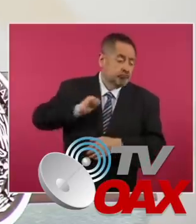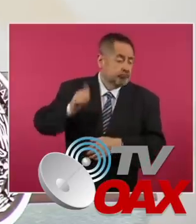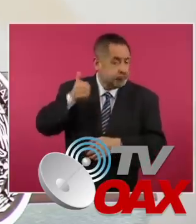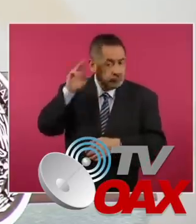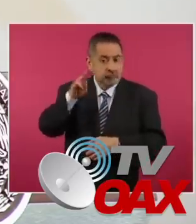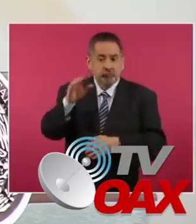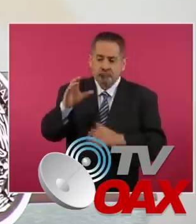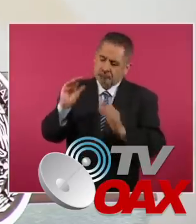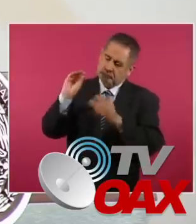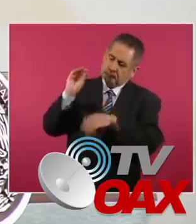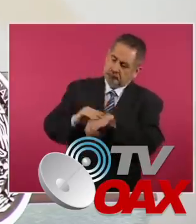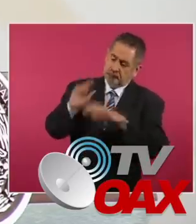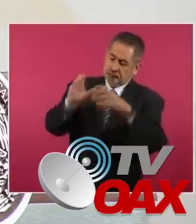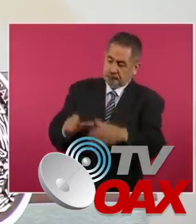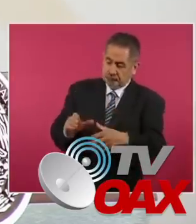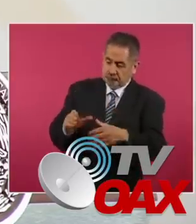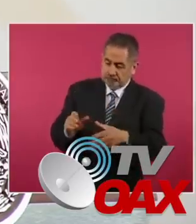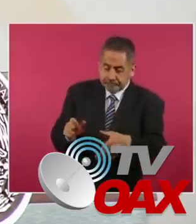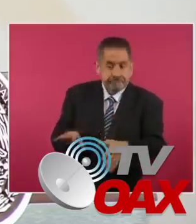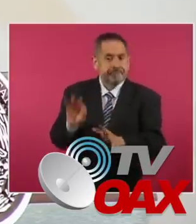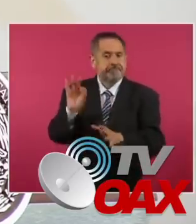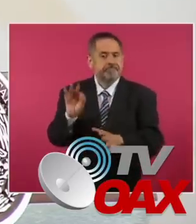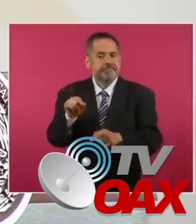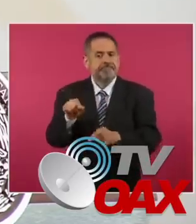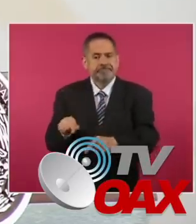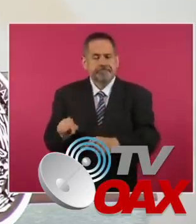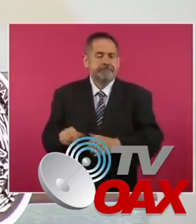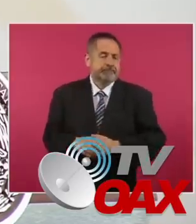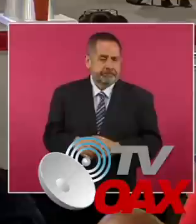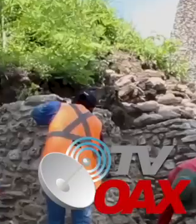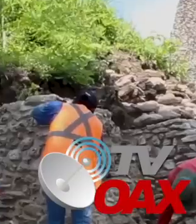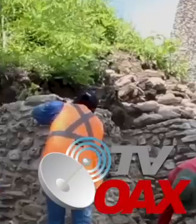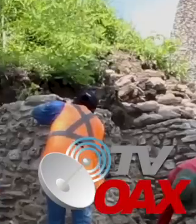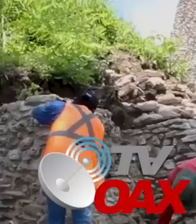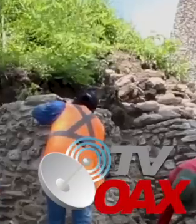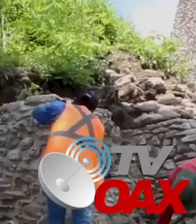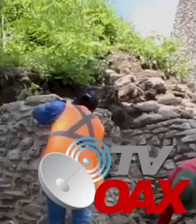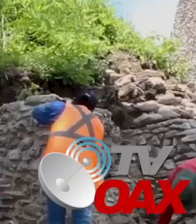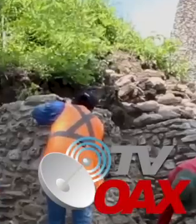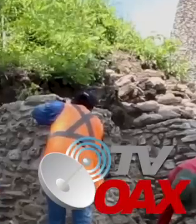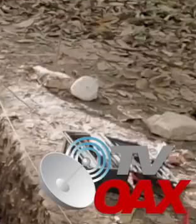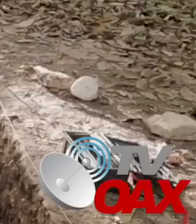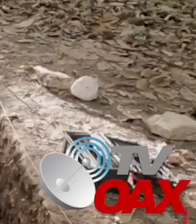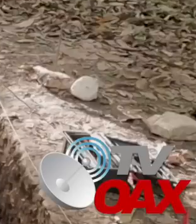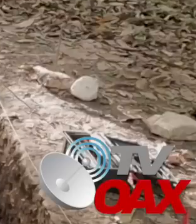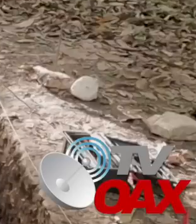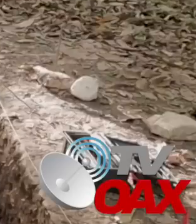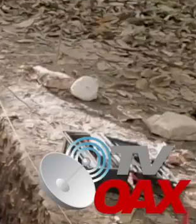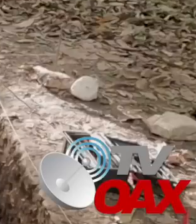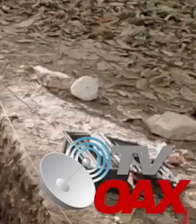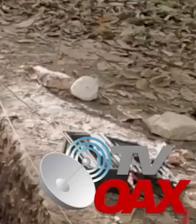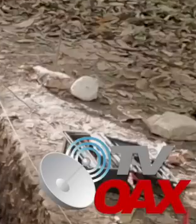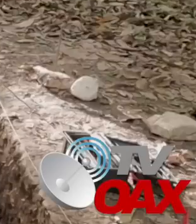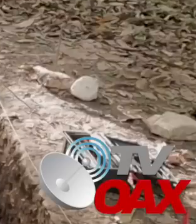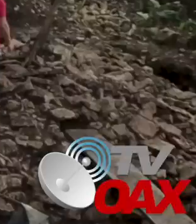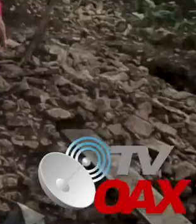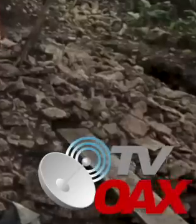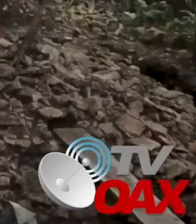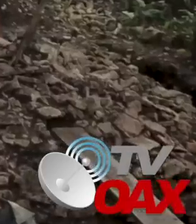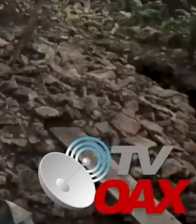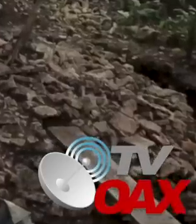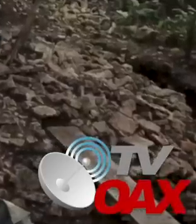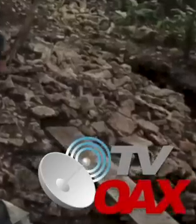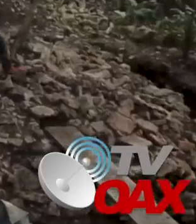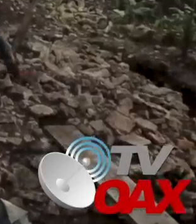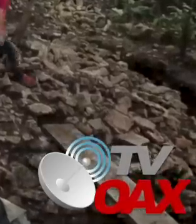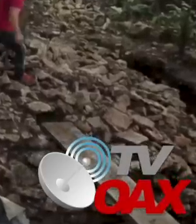Hernández destacó que la relevancia de este gran hallazgo radica que en el lugar donde los